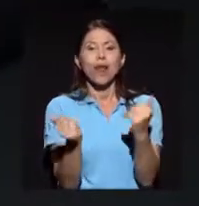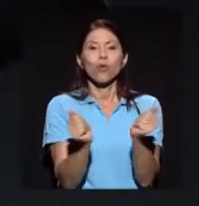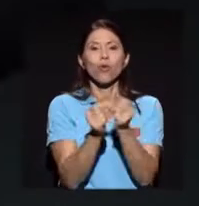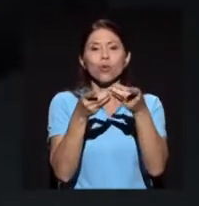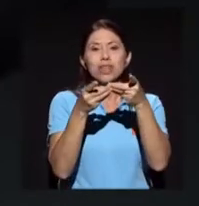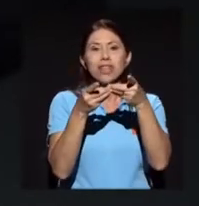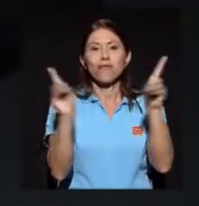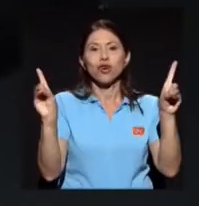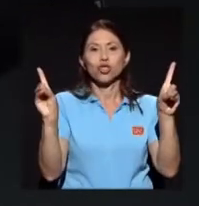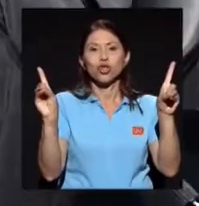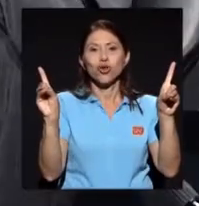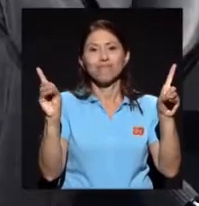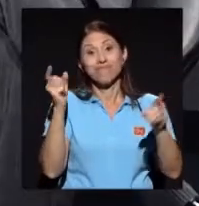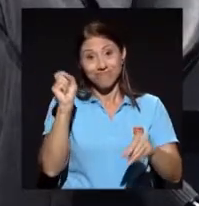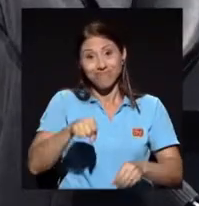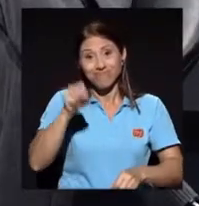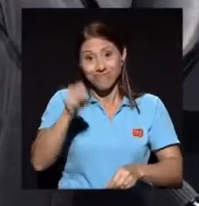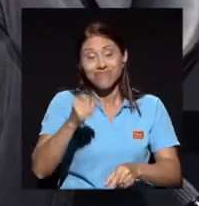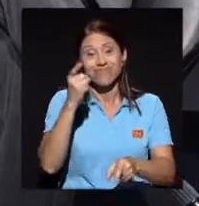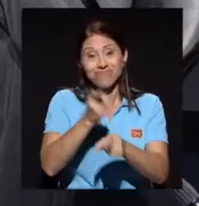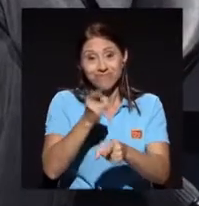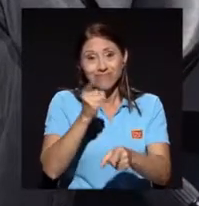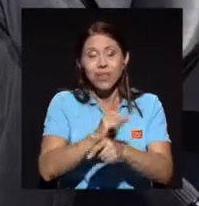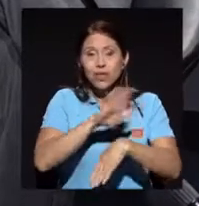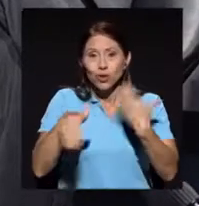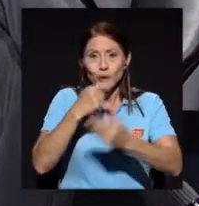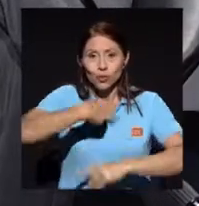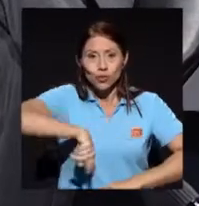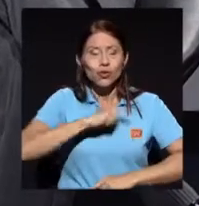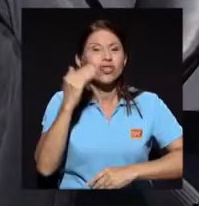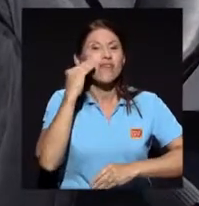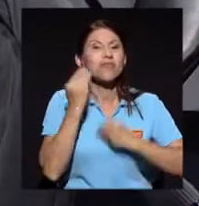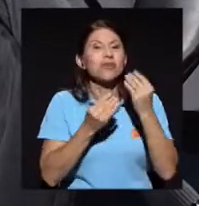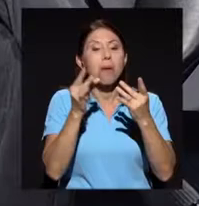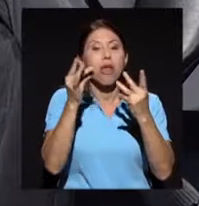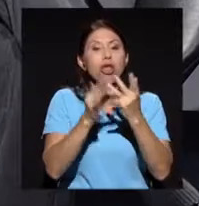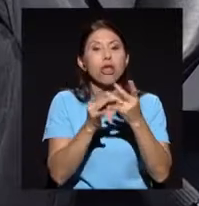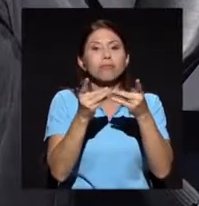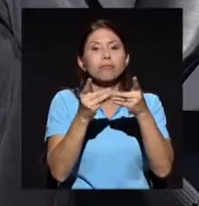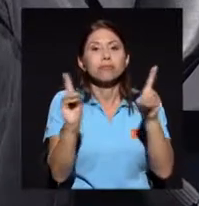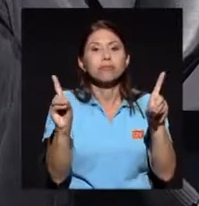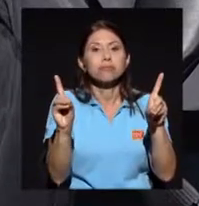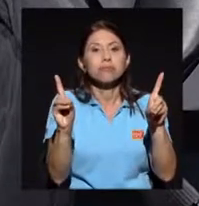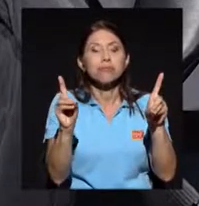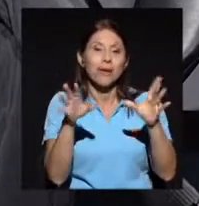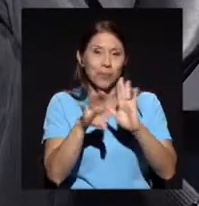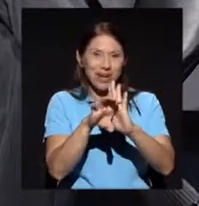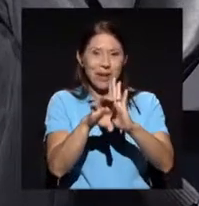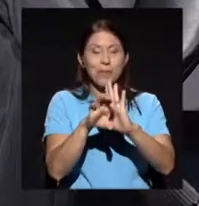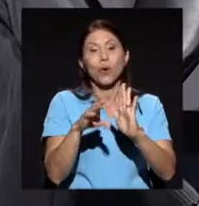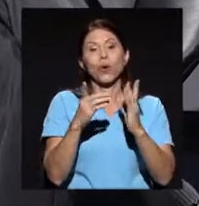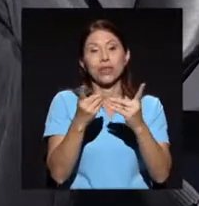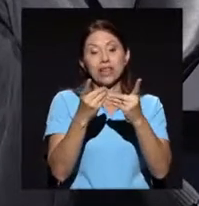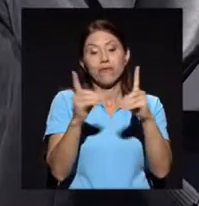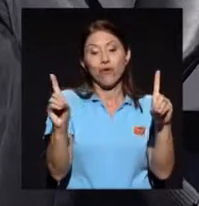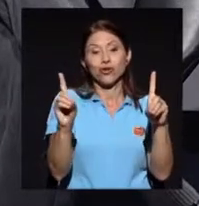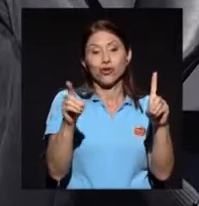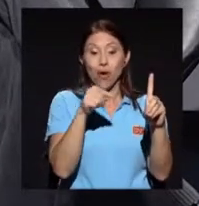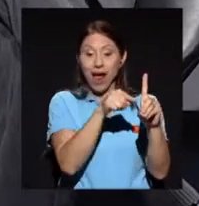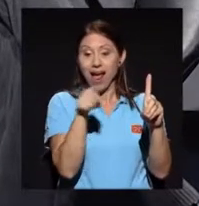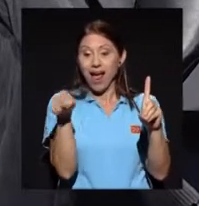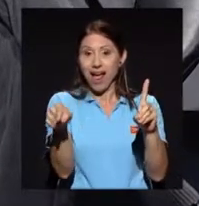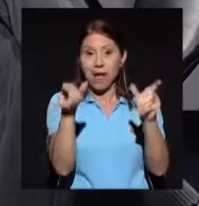y toda la todos sabemos de george en haiti words donde los los como se llama los antiguos casados